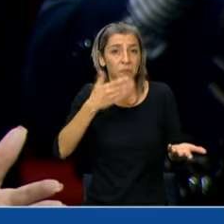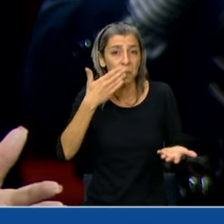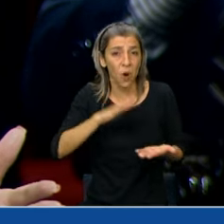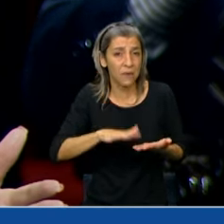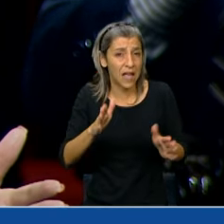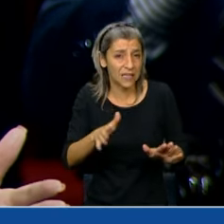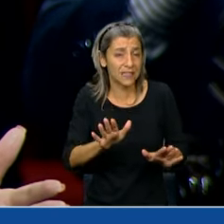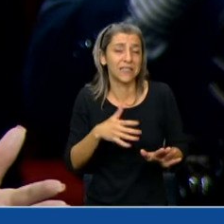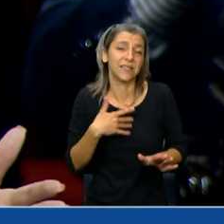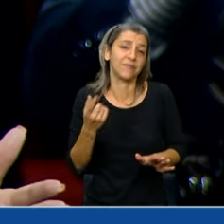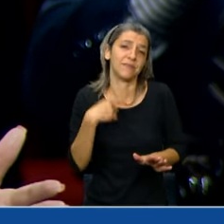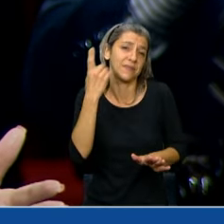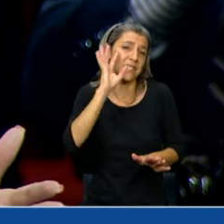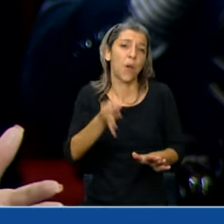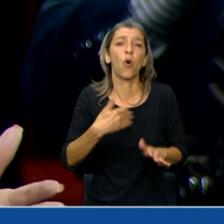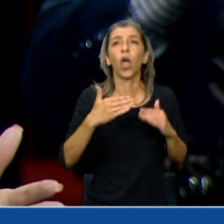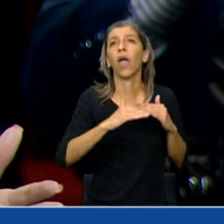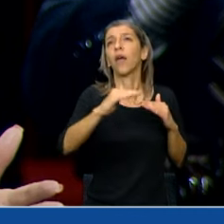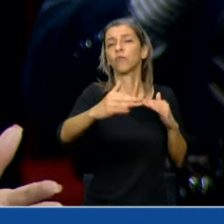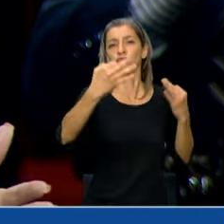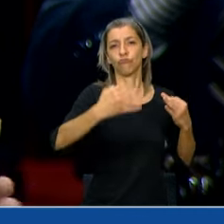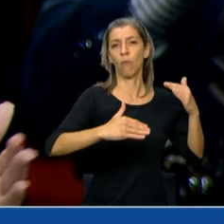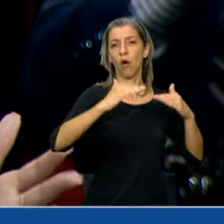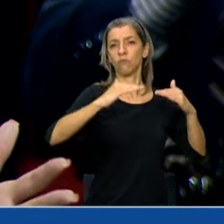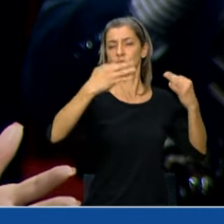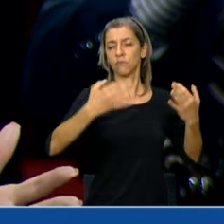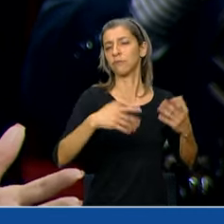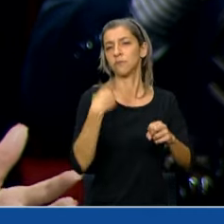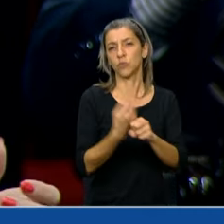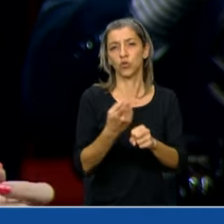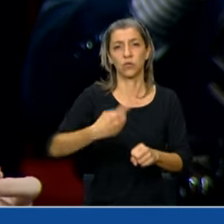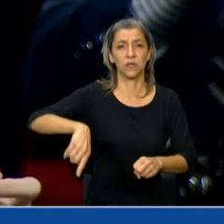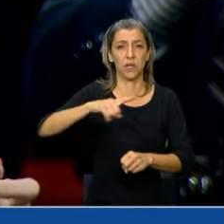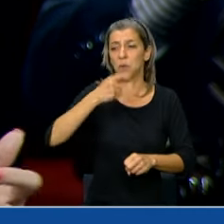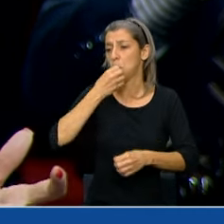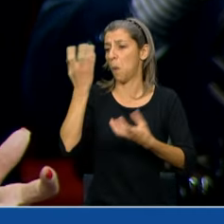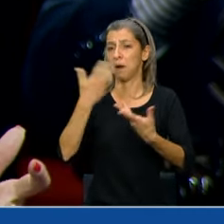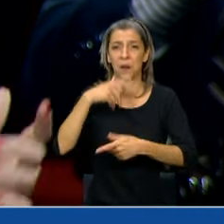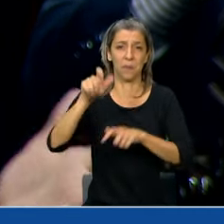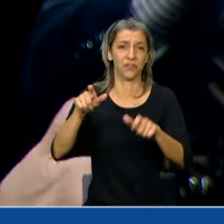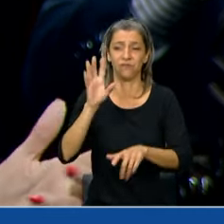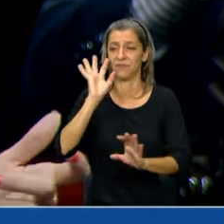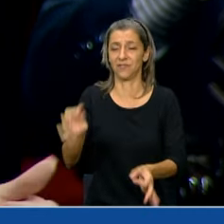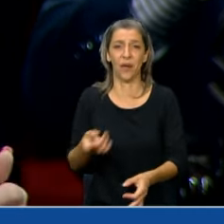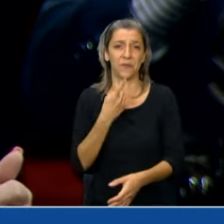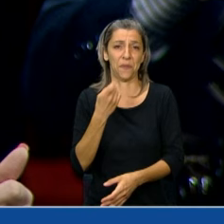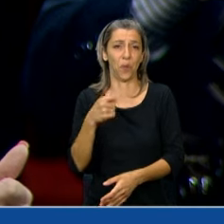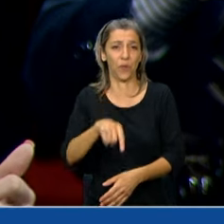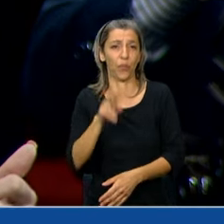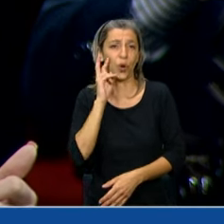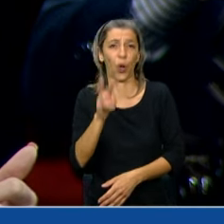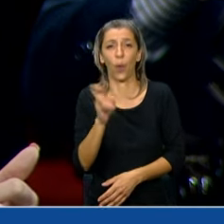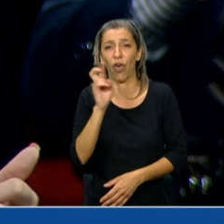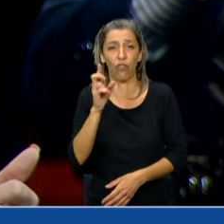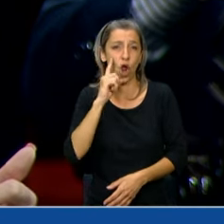regla no es la regla la estabilidad Y eso lo puede lo puede decir cualquier ciudadano a pie que hoy vio este dólar a